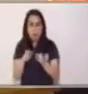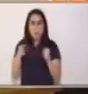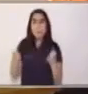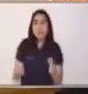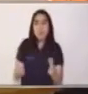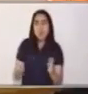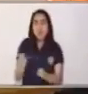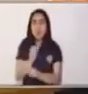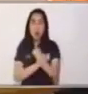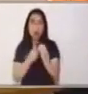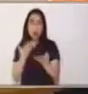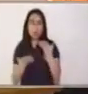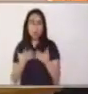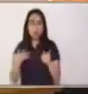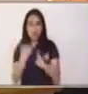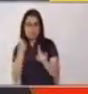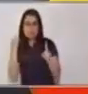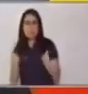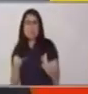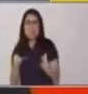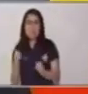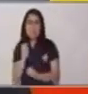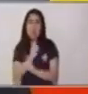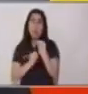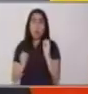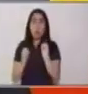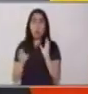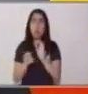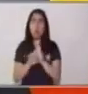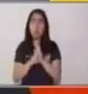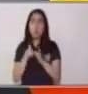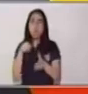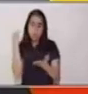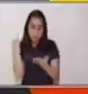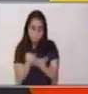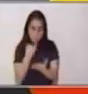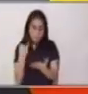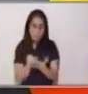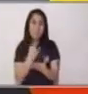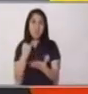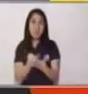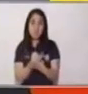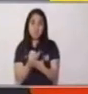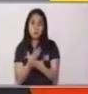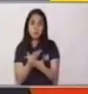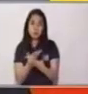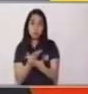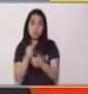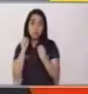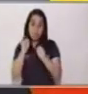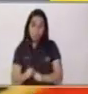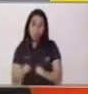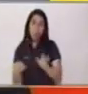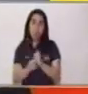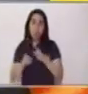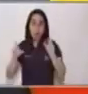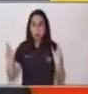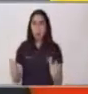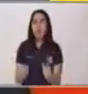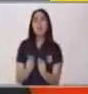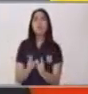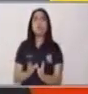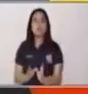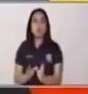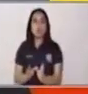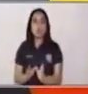ya sea una hipótesis o una investigación que tú estás observando, una conclusión para poder